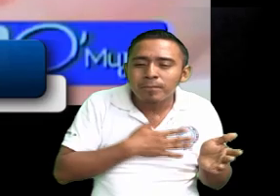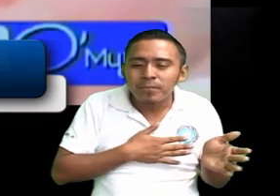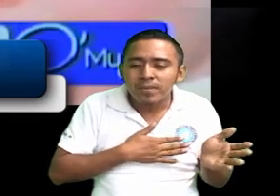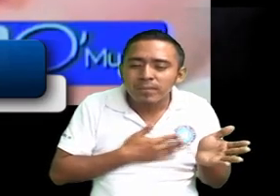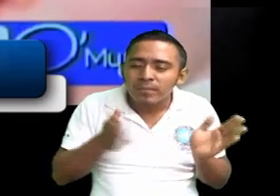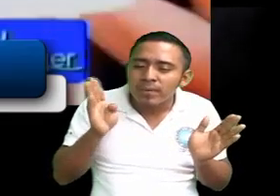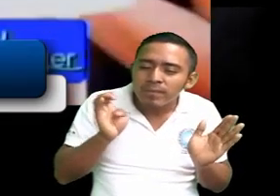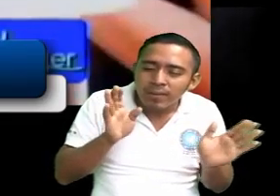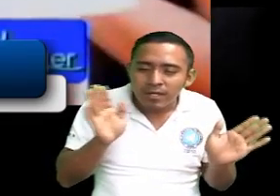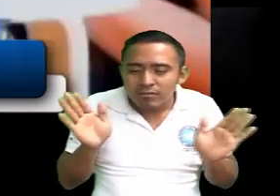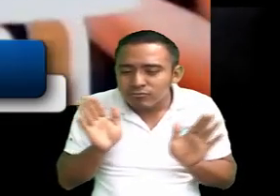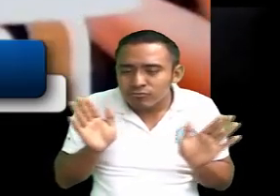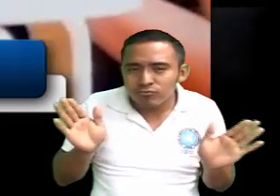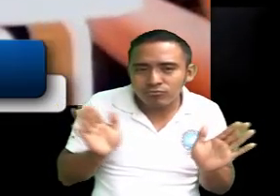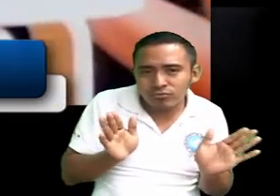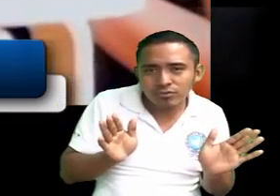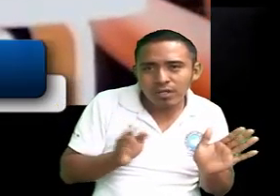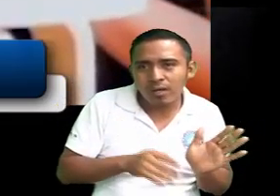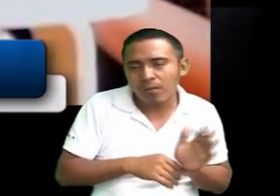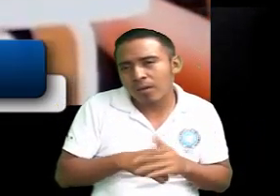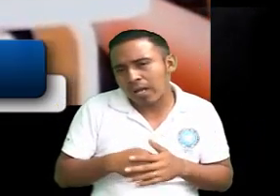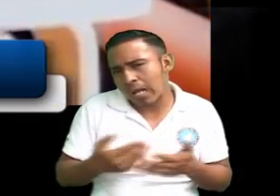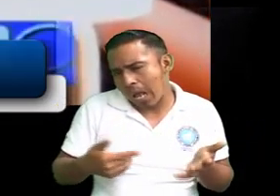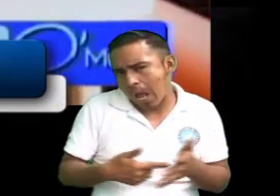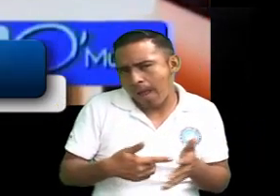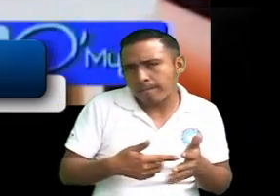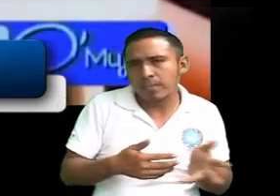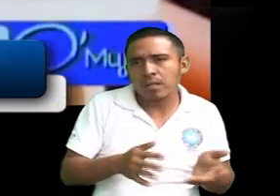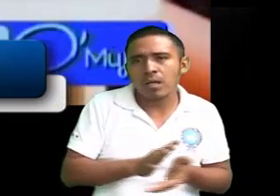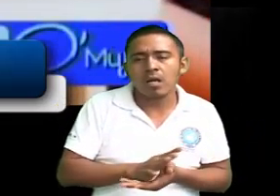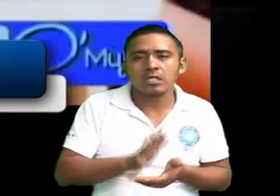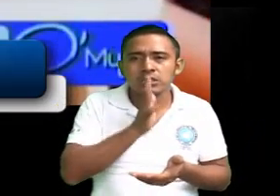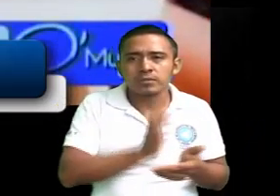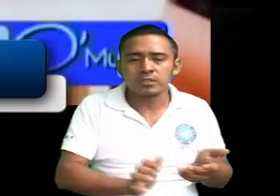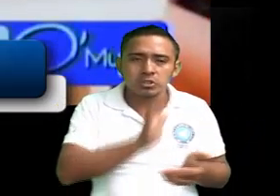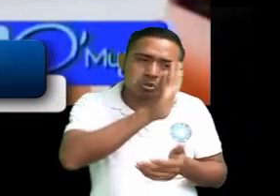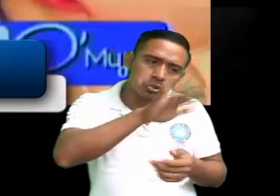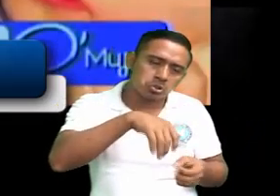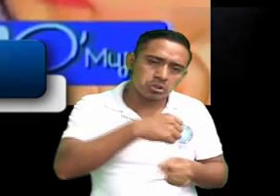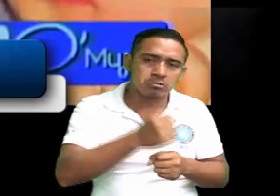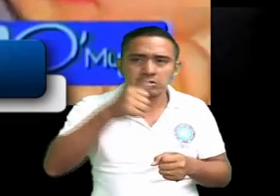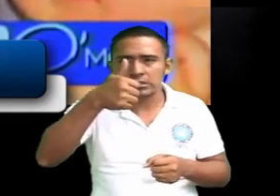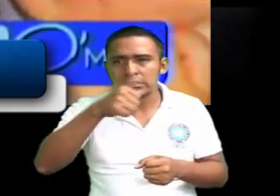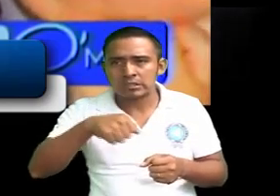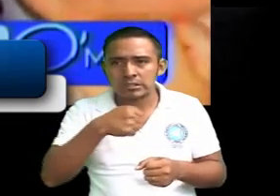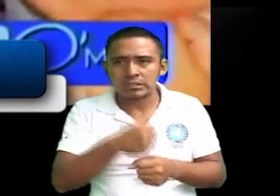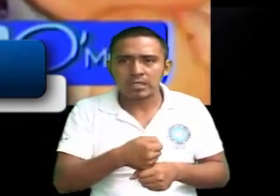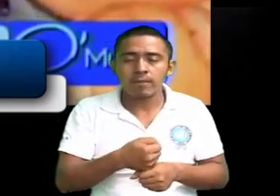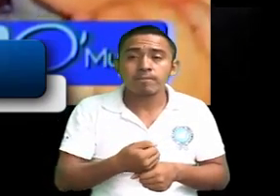usted. No, cuando hay sobreprotección. Uh-huh. Porque mimar, decir,